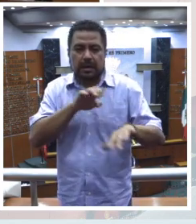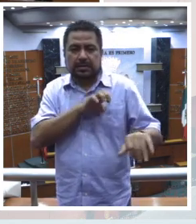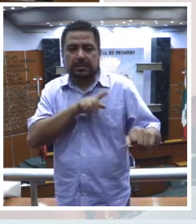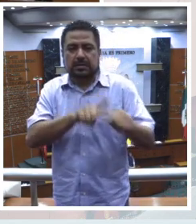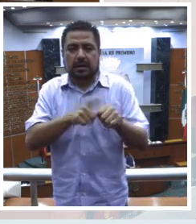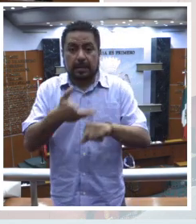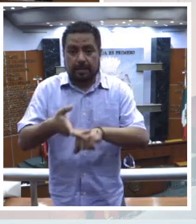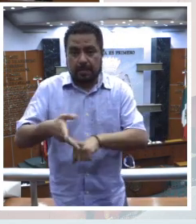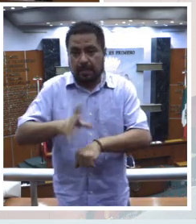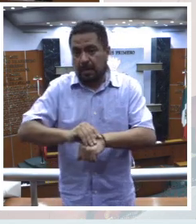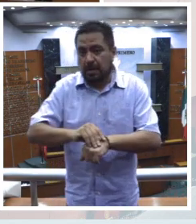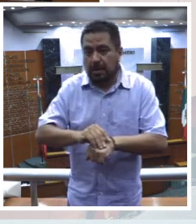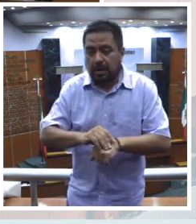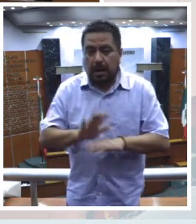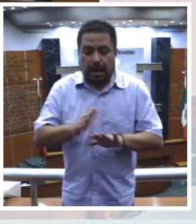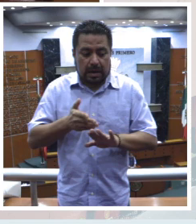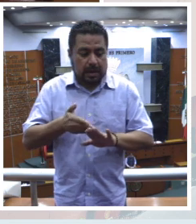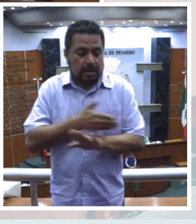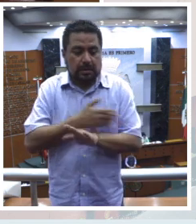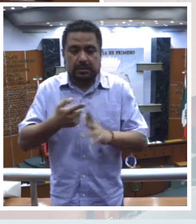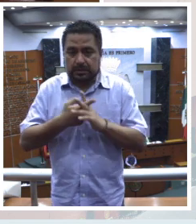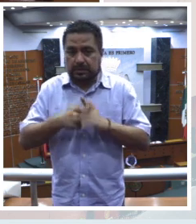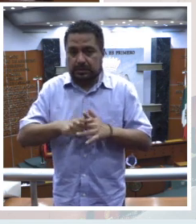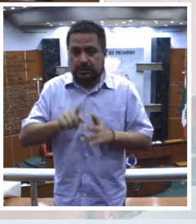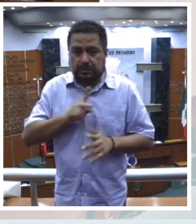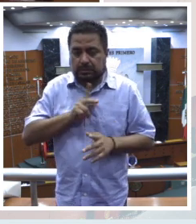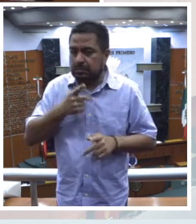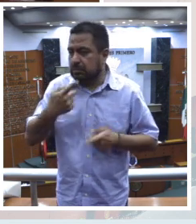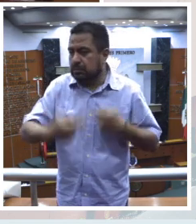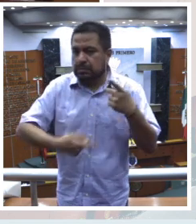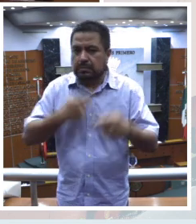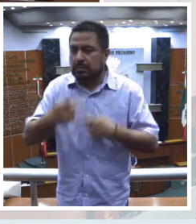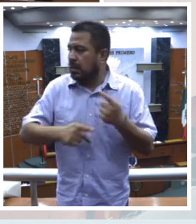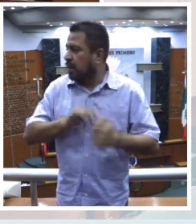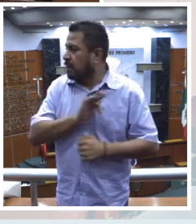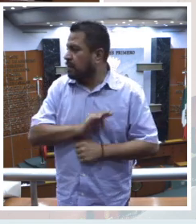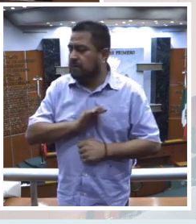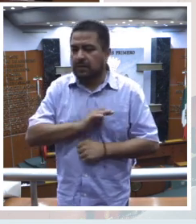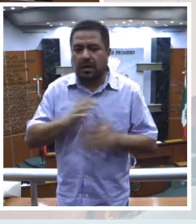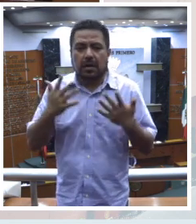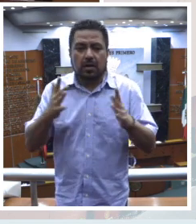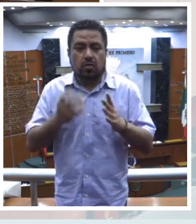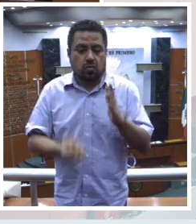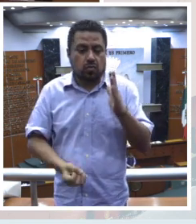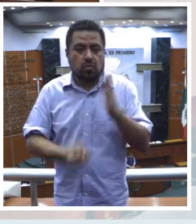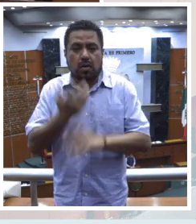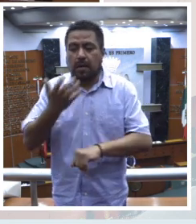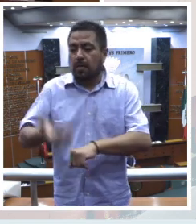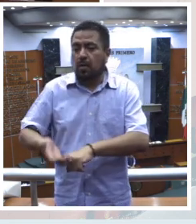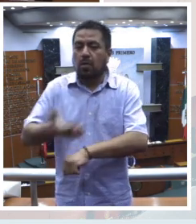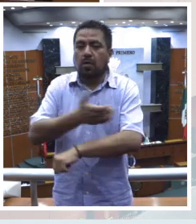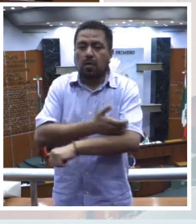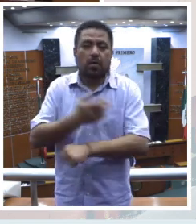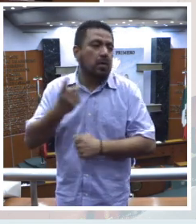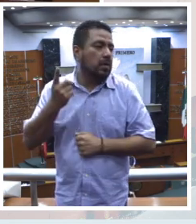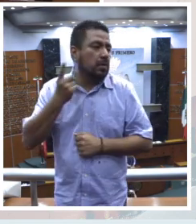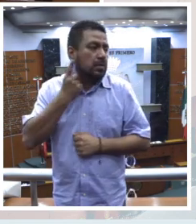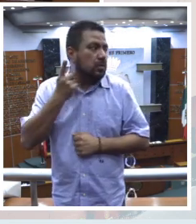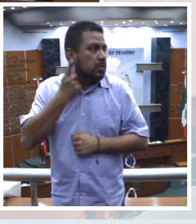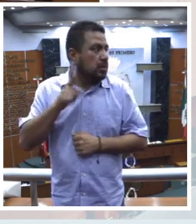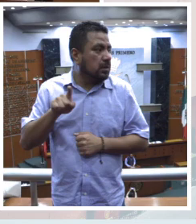particularmente, permítanme, antes de iniciar mi intervención, felicitar a nuestro nuevo compañero, el